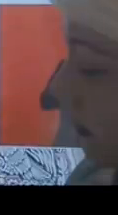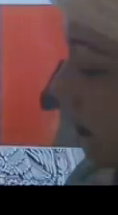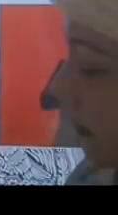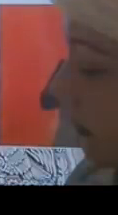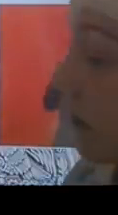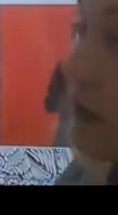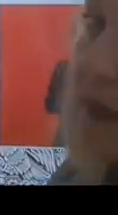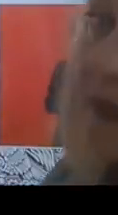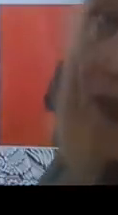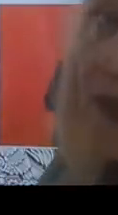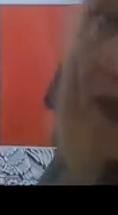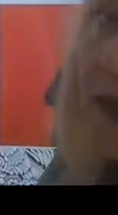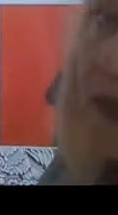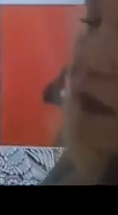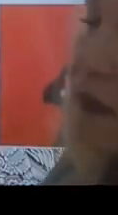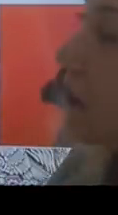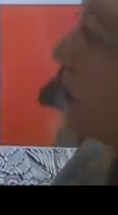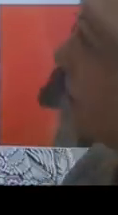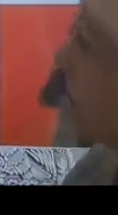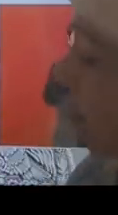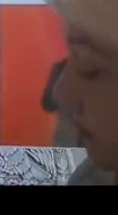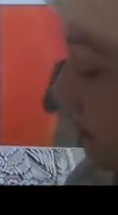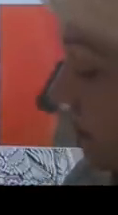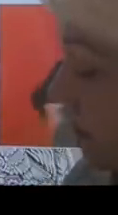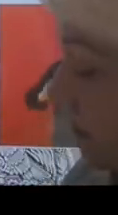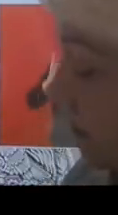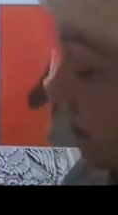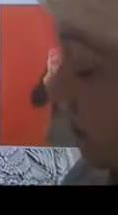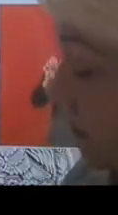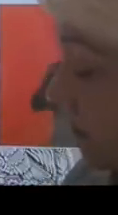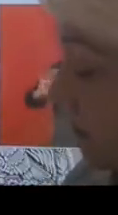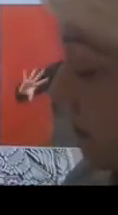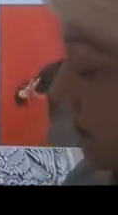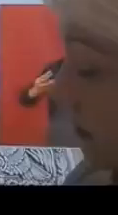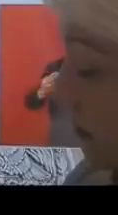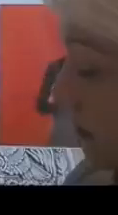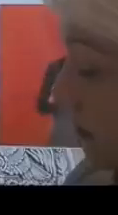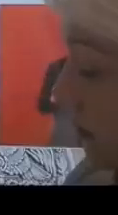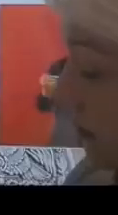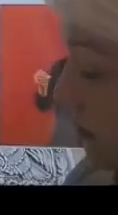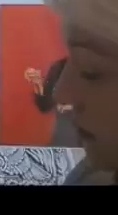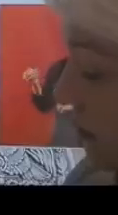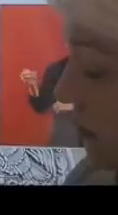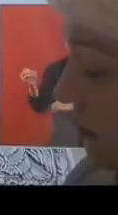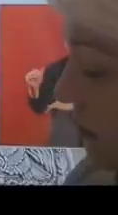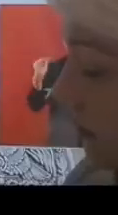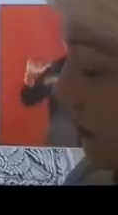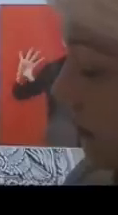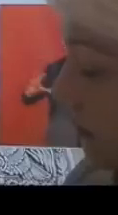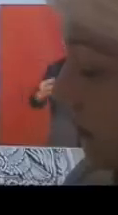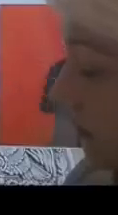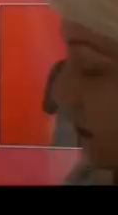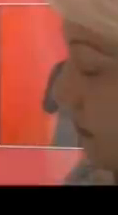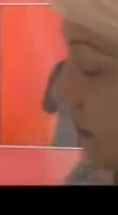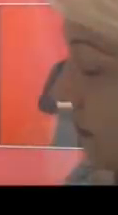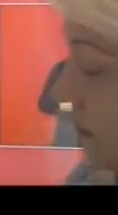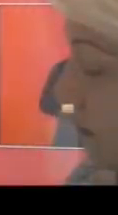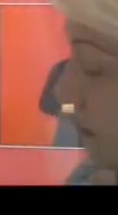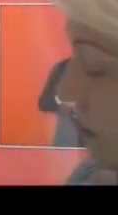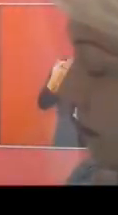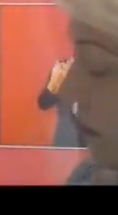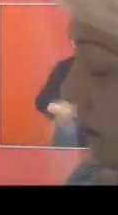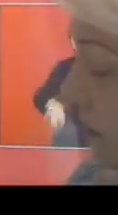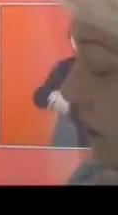entregarles hasta octubre. Nada más nos quedaría noviembre y